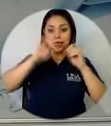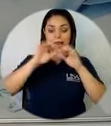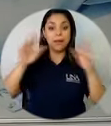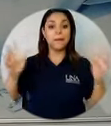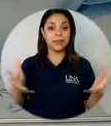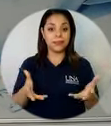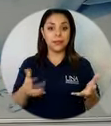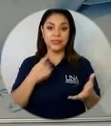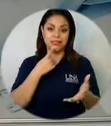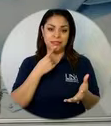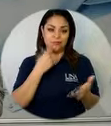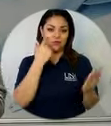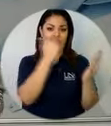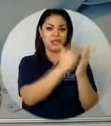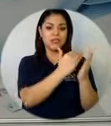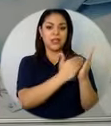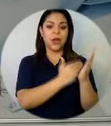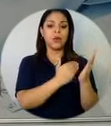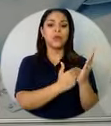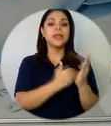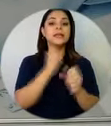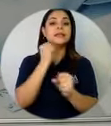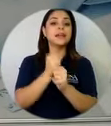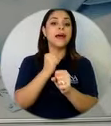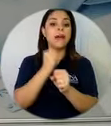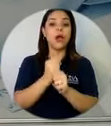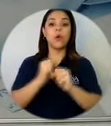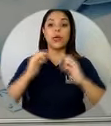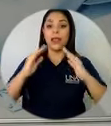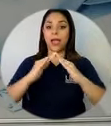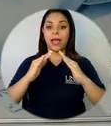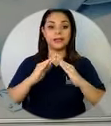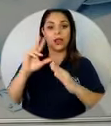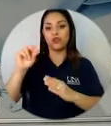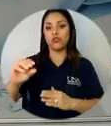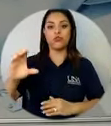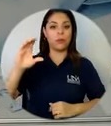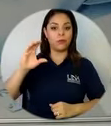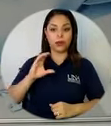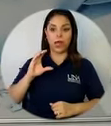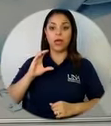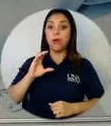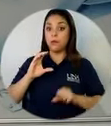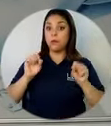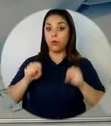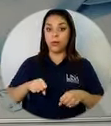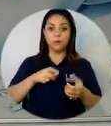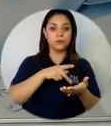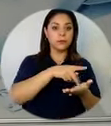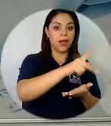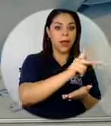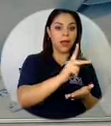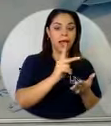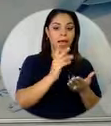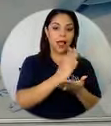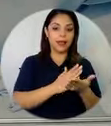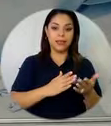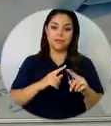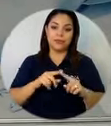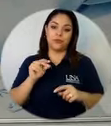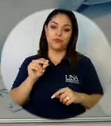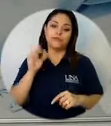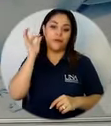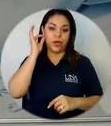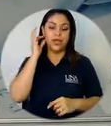registrados que el trabajo doméstico no remunerado, y estamos hablando de todas las tareas del hogar que podemos contratar a alguien, pero que en su gran mayoría